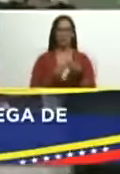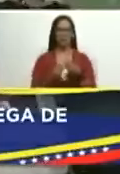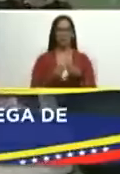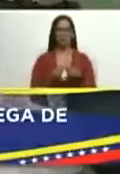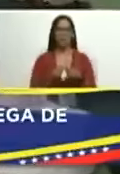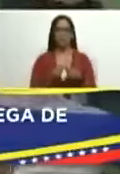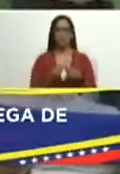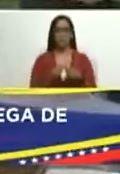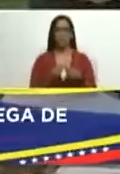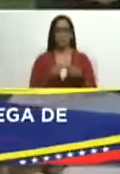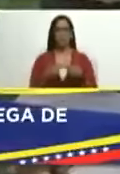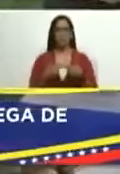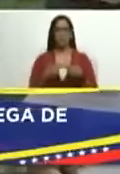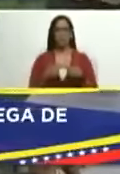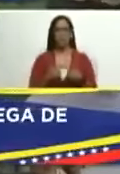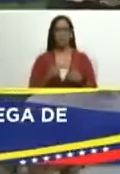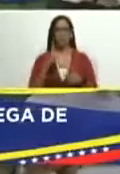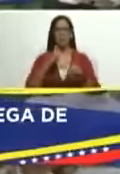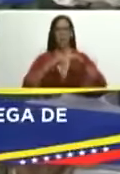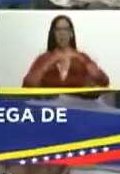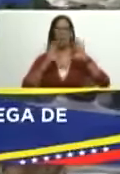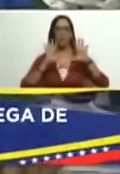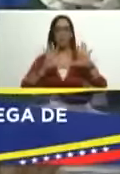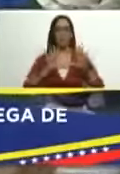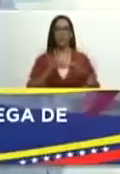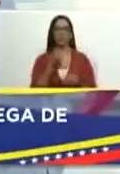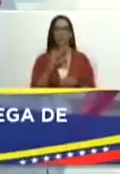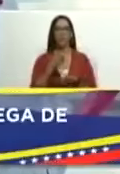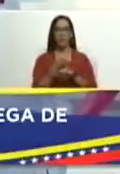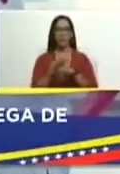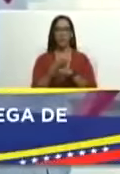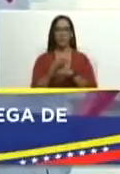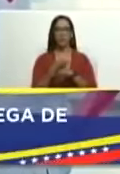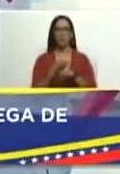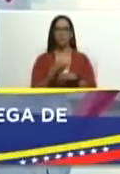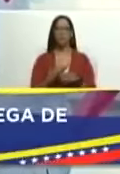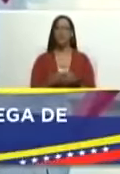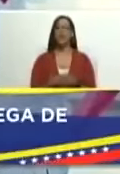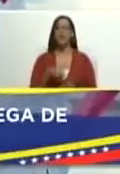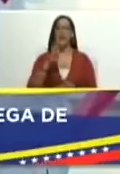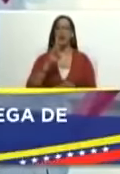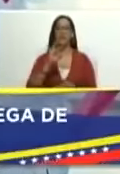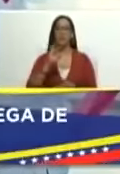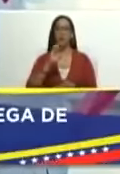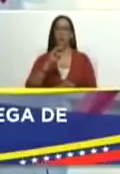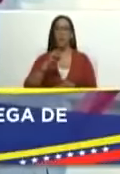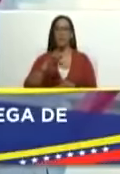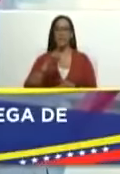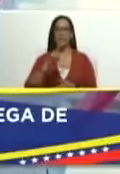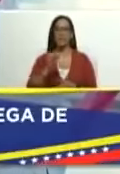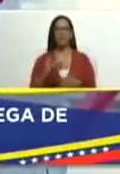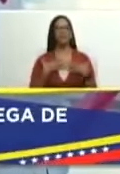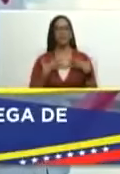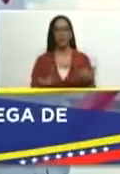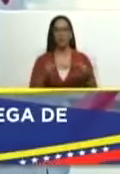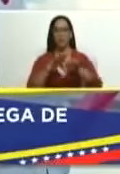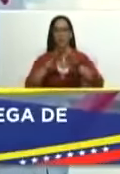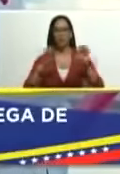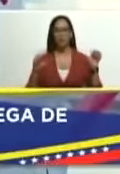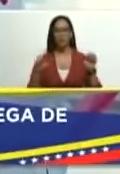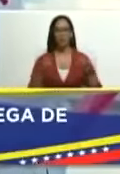pariendo avanzamos en el 1x10 del buen gobierno. Las bricomiles de salud, de